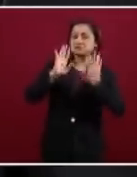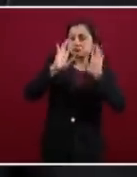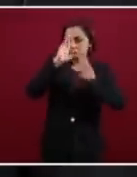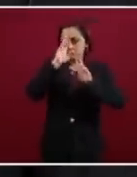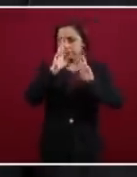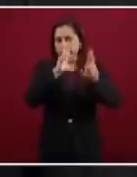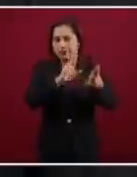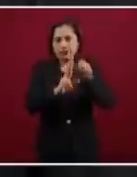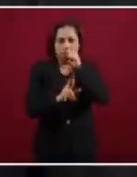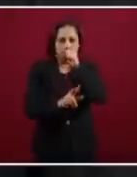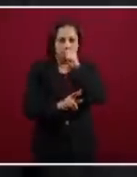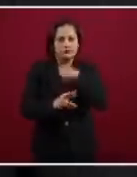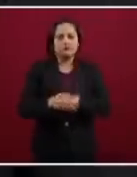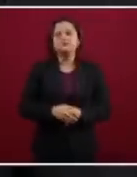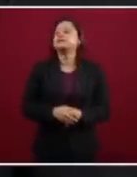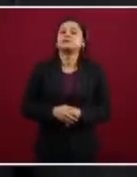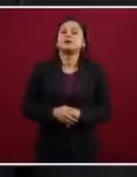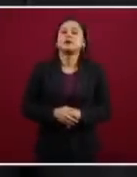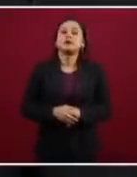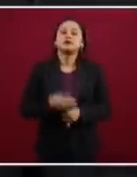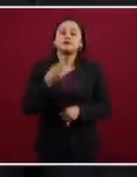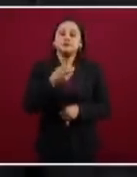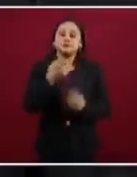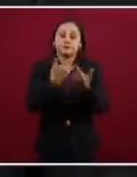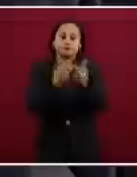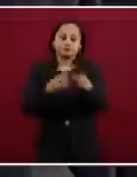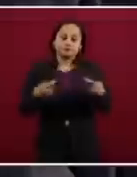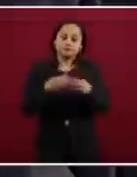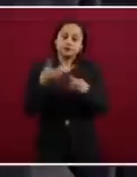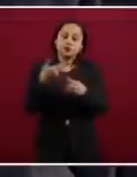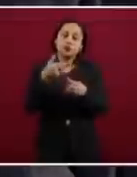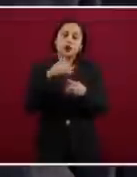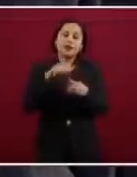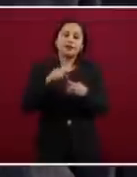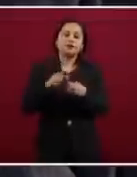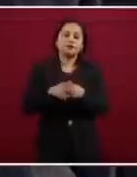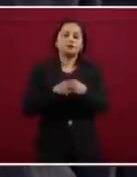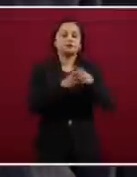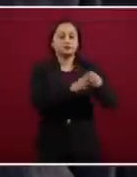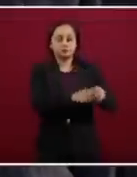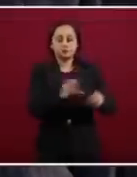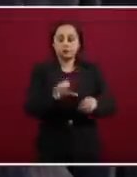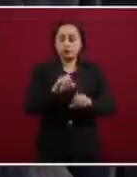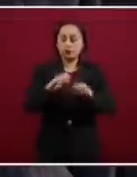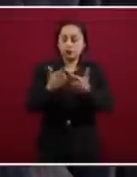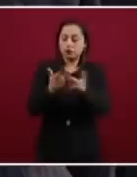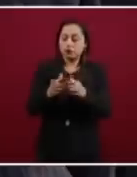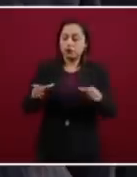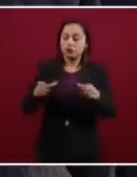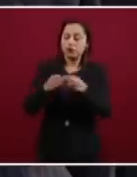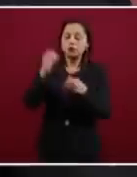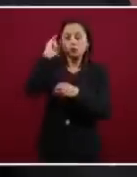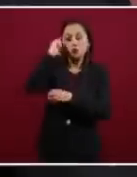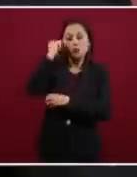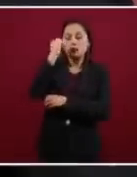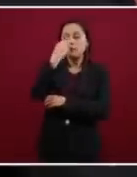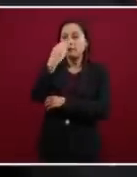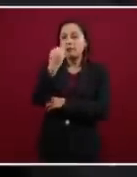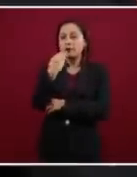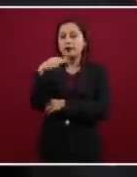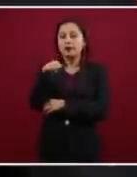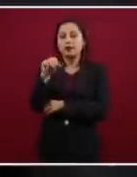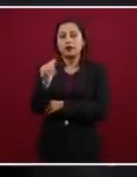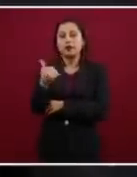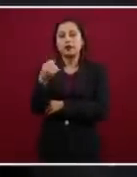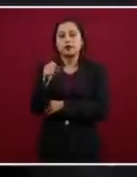eso por lo que tiene que ver con los colegios en el caso de los mayas tienen su derecho